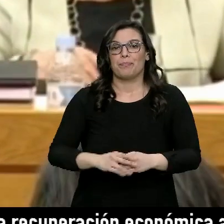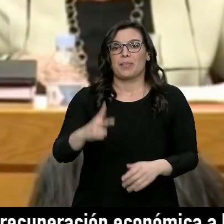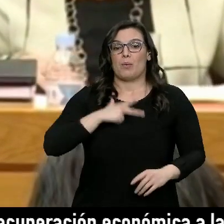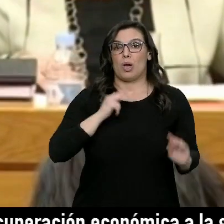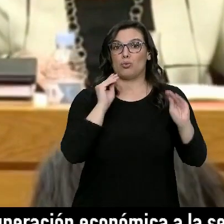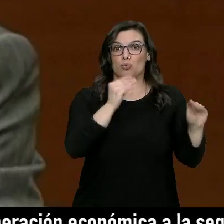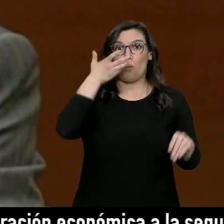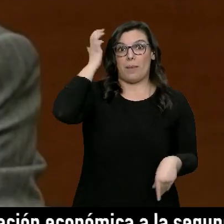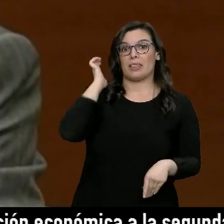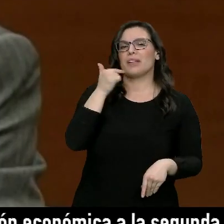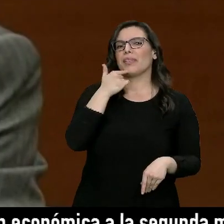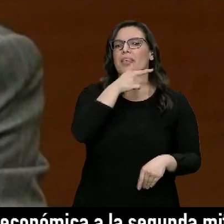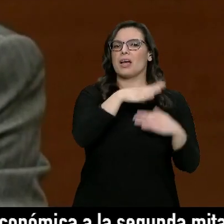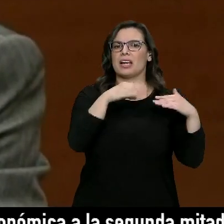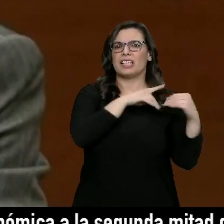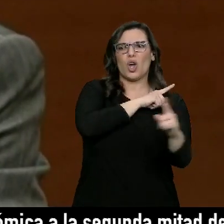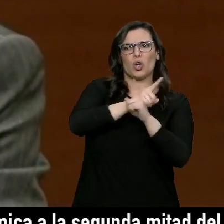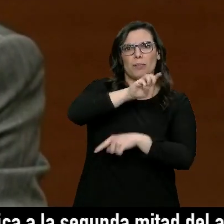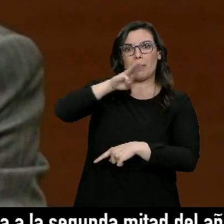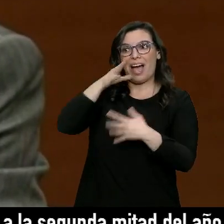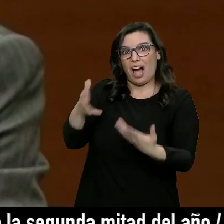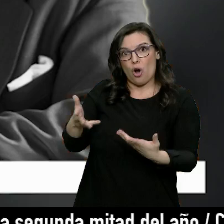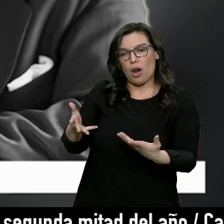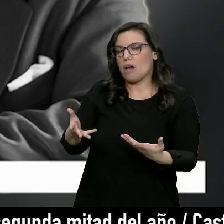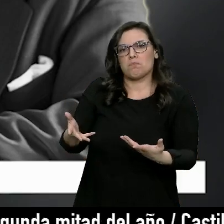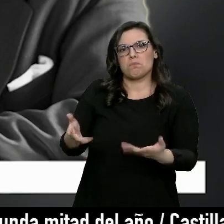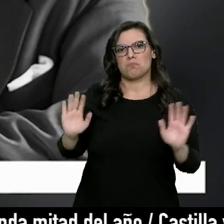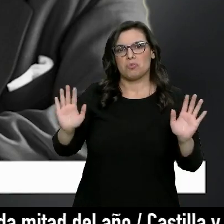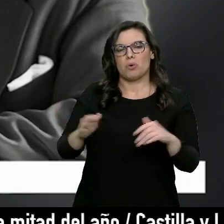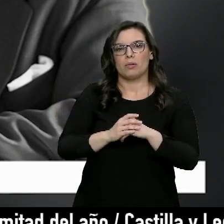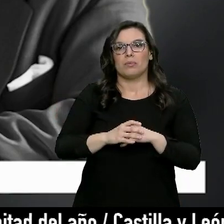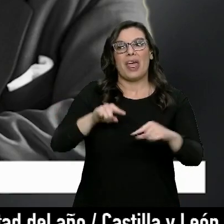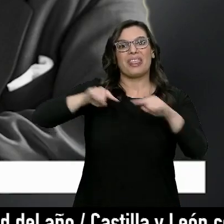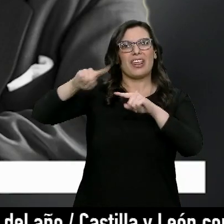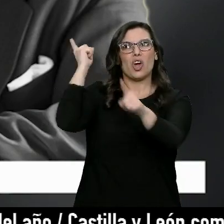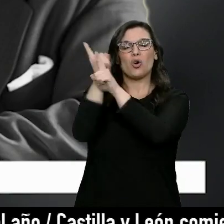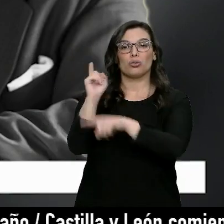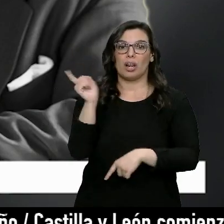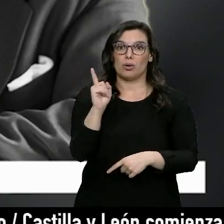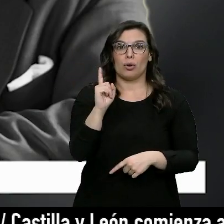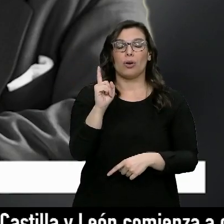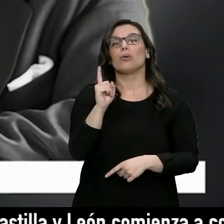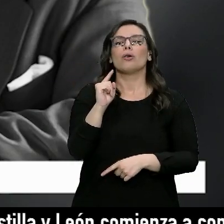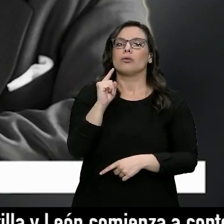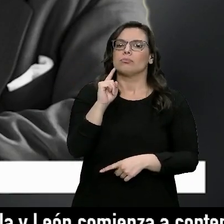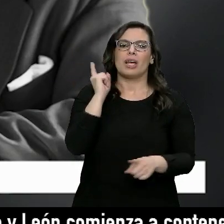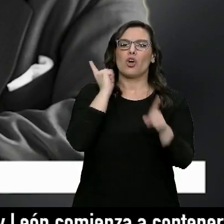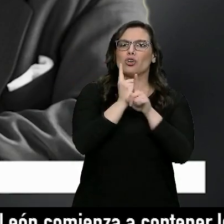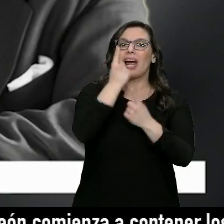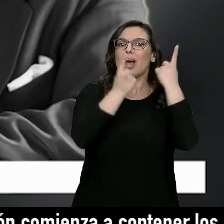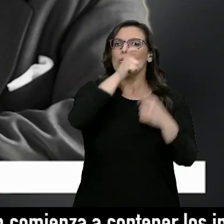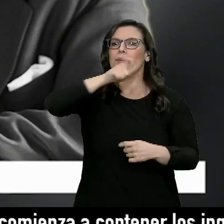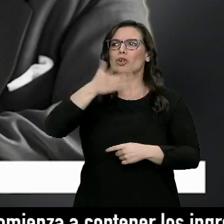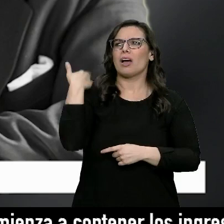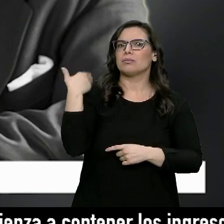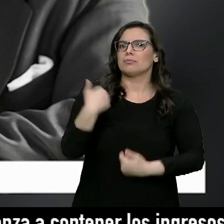de Bárcenas matiza que su cliente no tiene nada contra el Partido Popular actual. Más que dirección en su conjunto, con determinadas personas que en